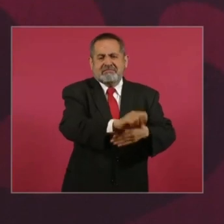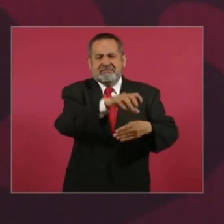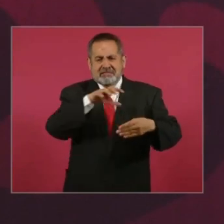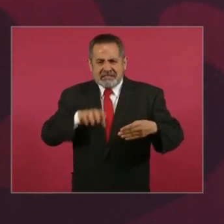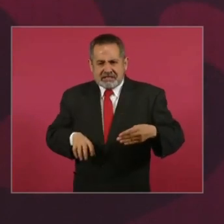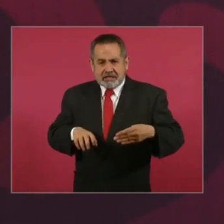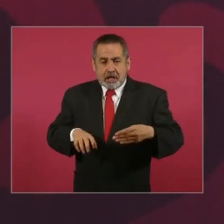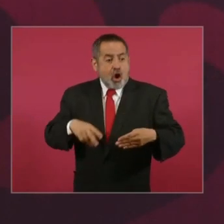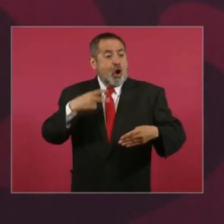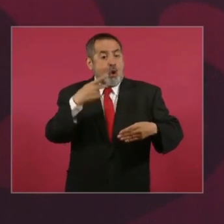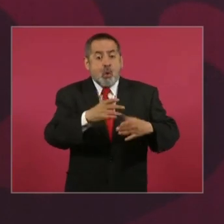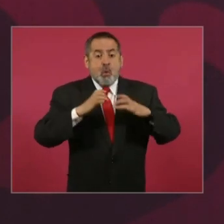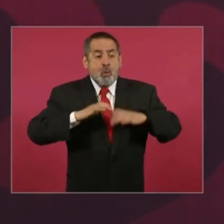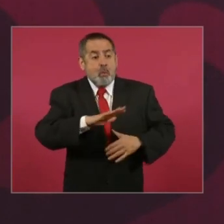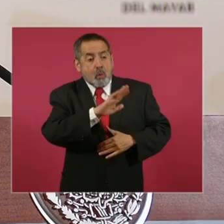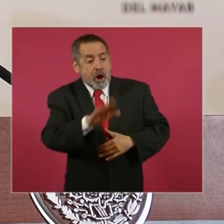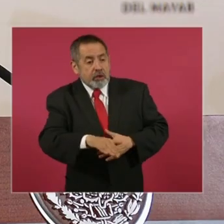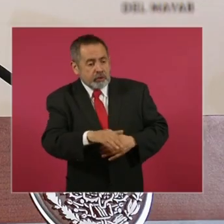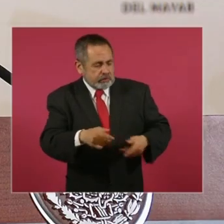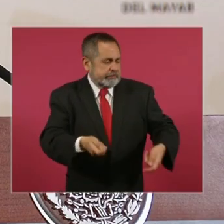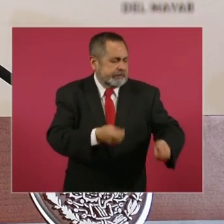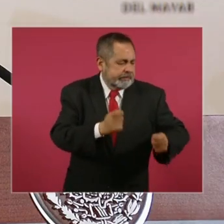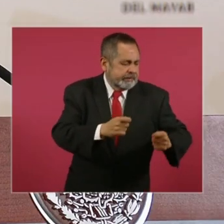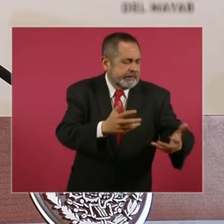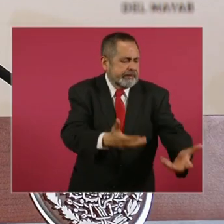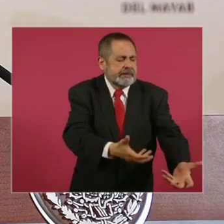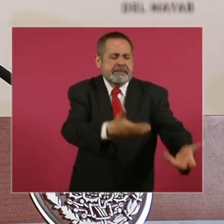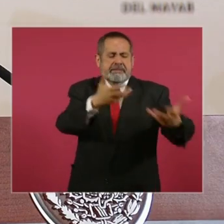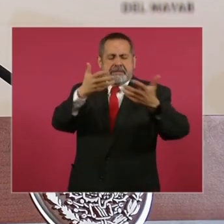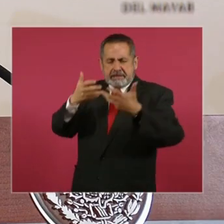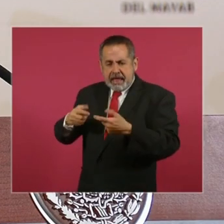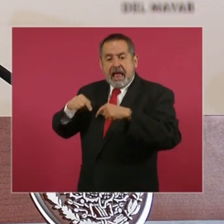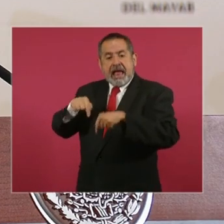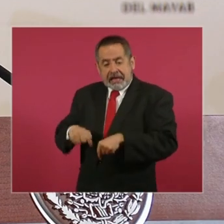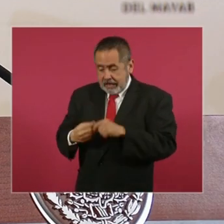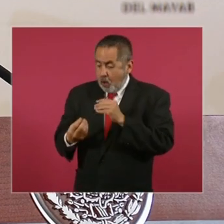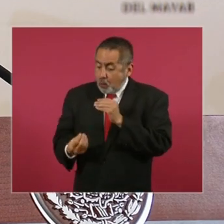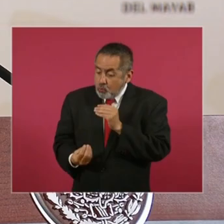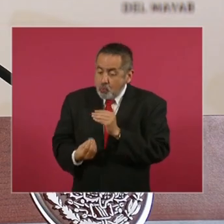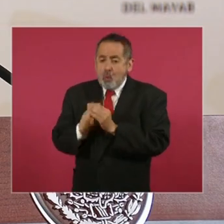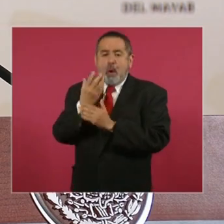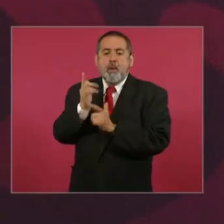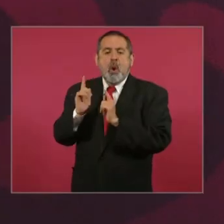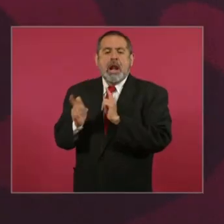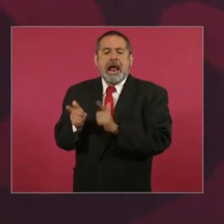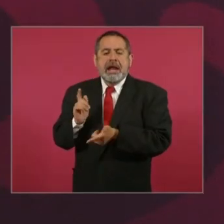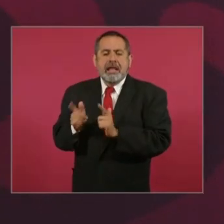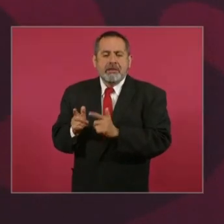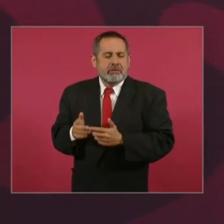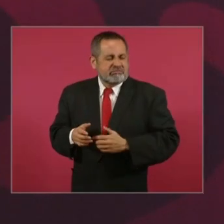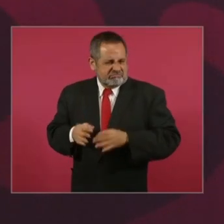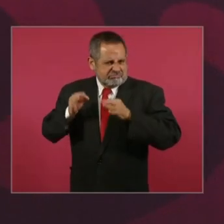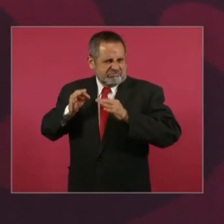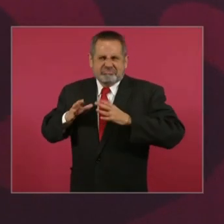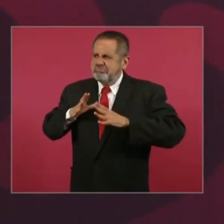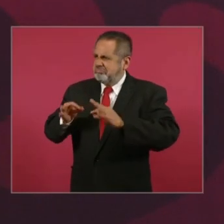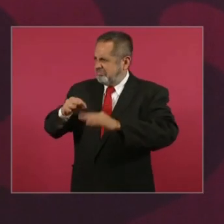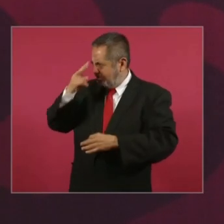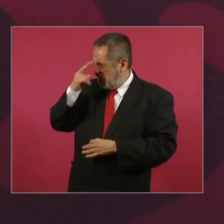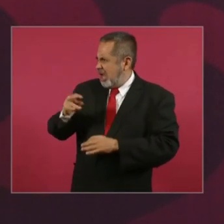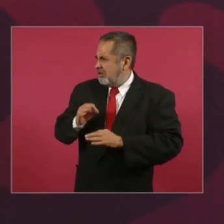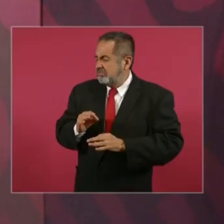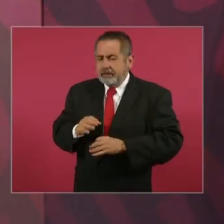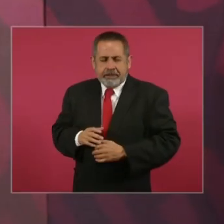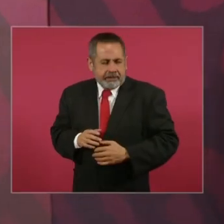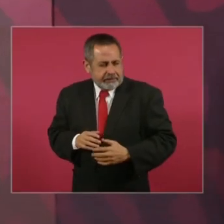sus muertos y fundan Nuevo Laredo. Fíjense qué bello, ¿no?